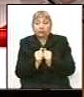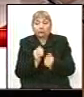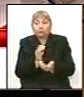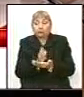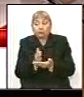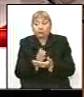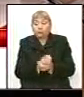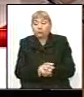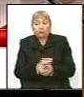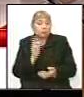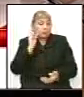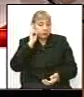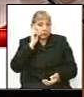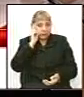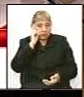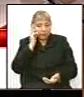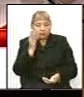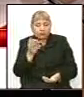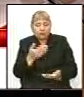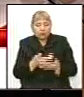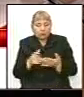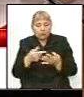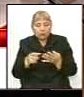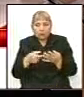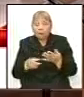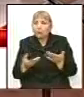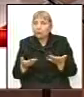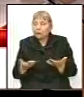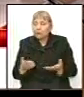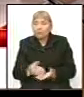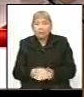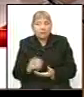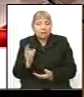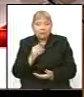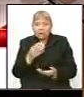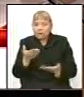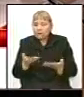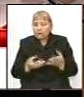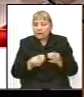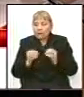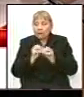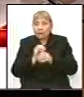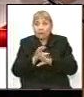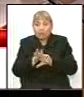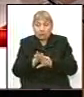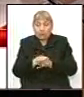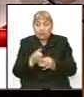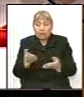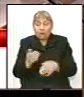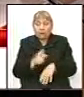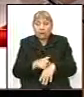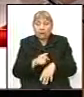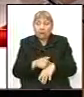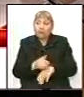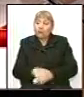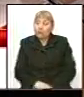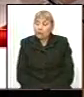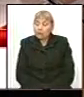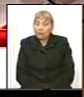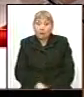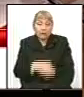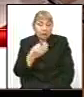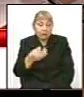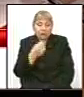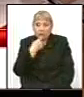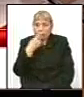particular. Por esa razón, presidente, y por muchas más que en todo caso ya no valdría la pena explayarse en este momento, consideramos que esta